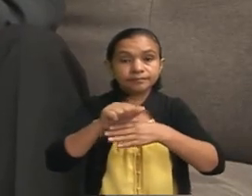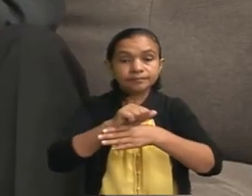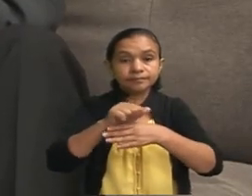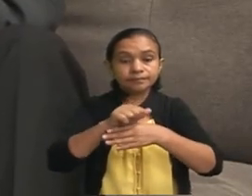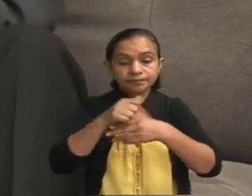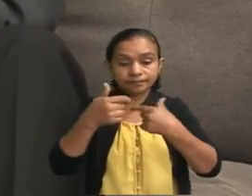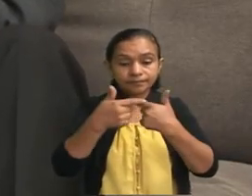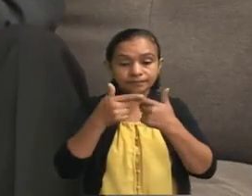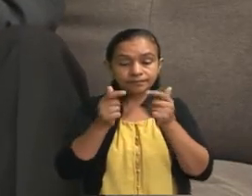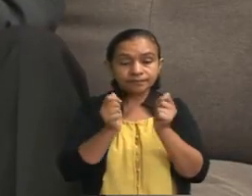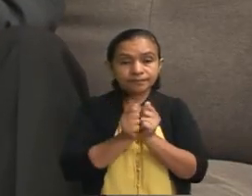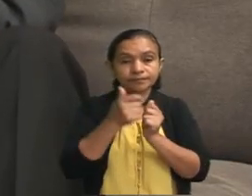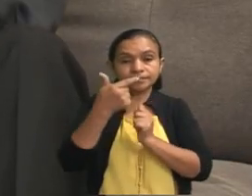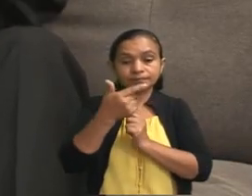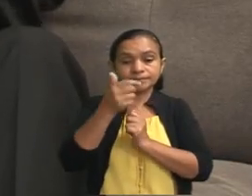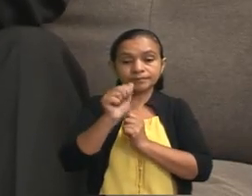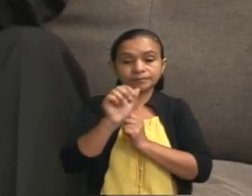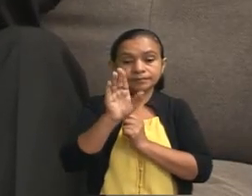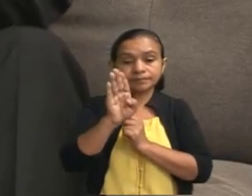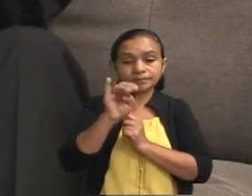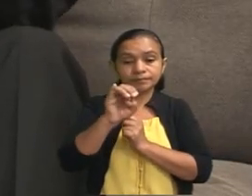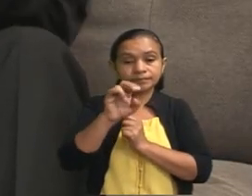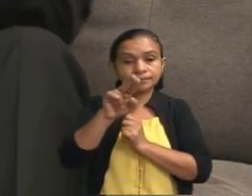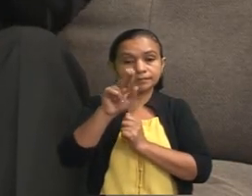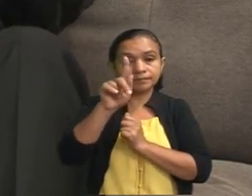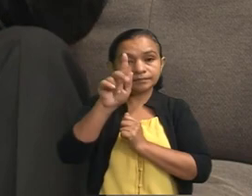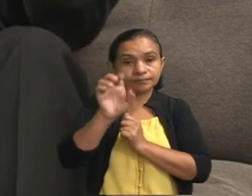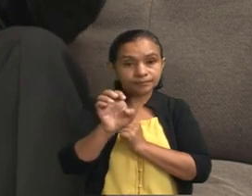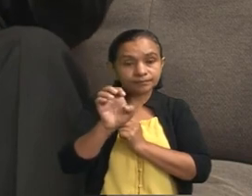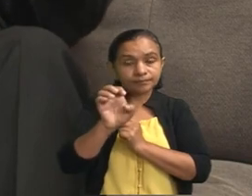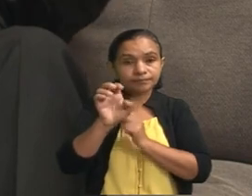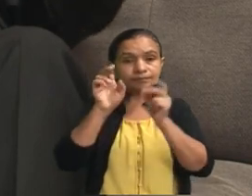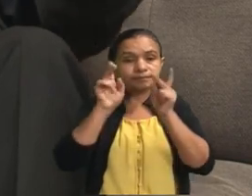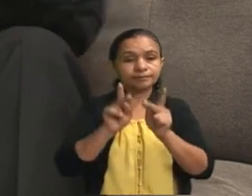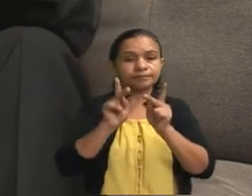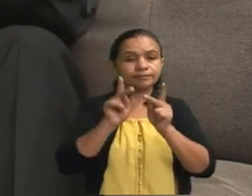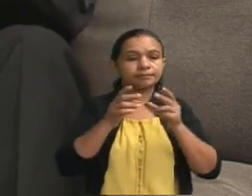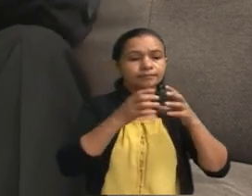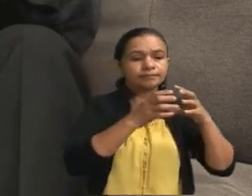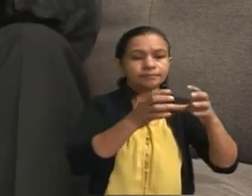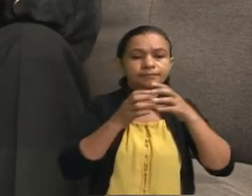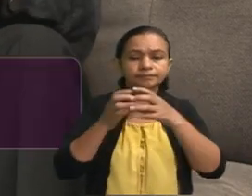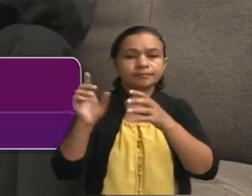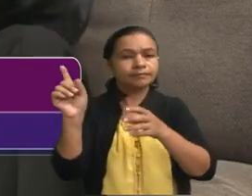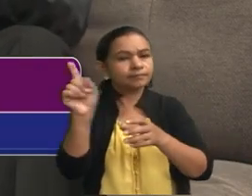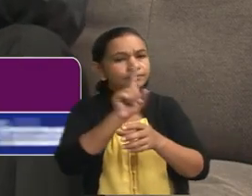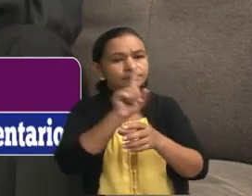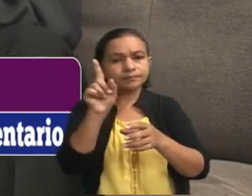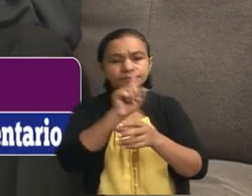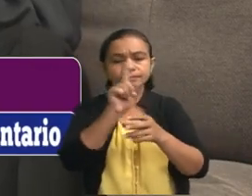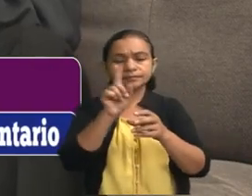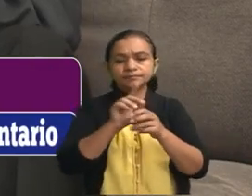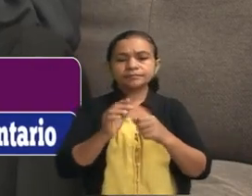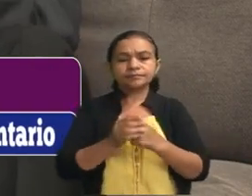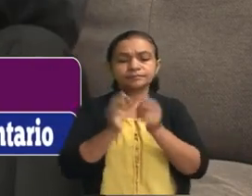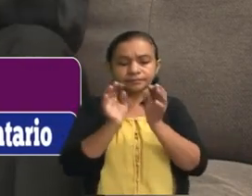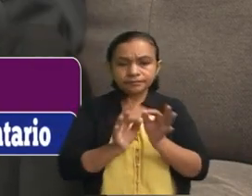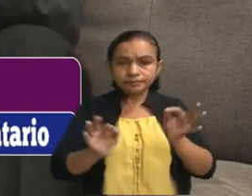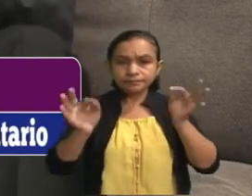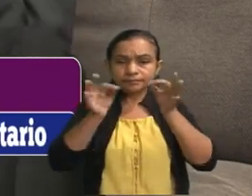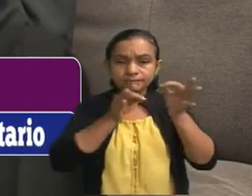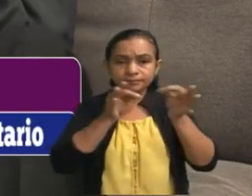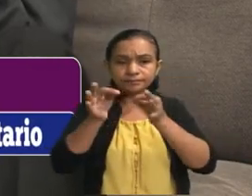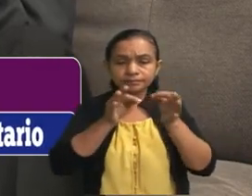gabinete. Esto significa que no va a haber movilización de la población. Eso es bien importante. ¿Por qué